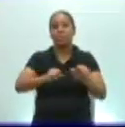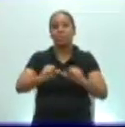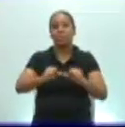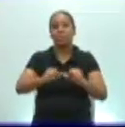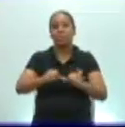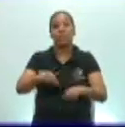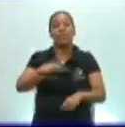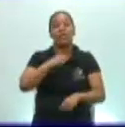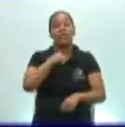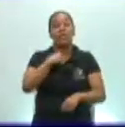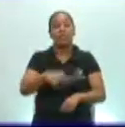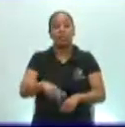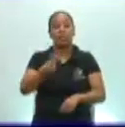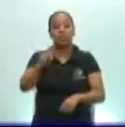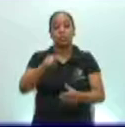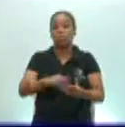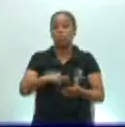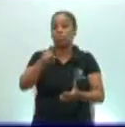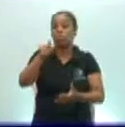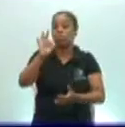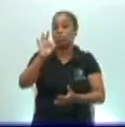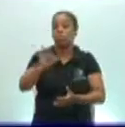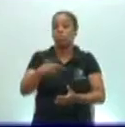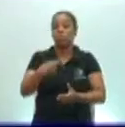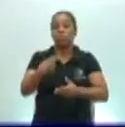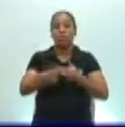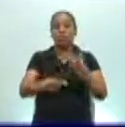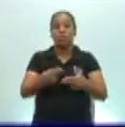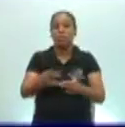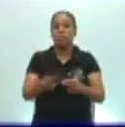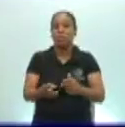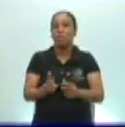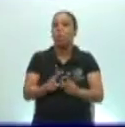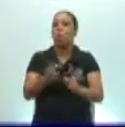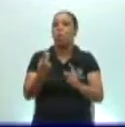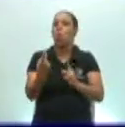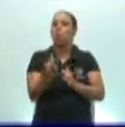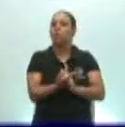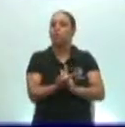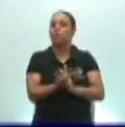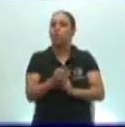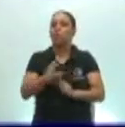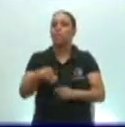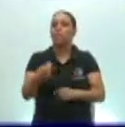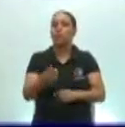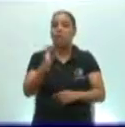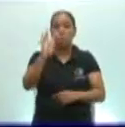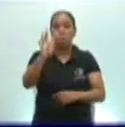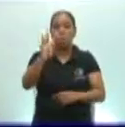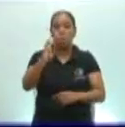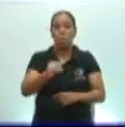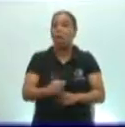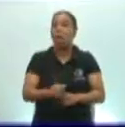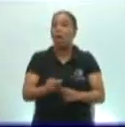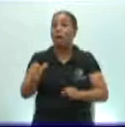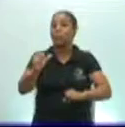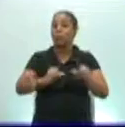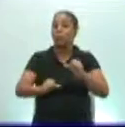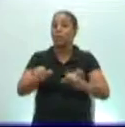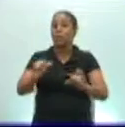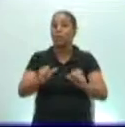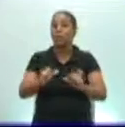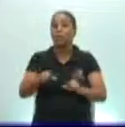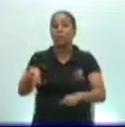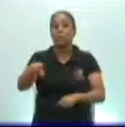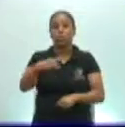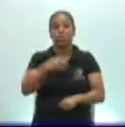ejercicio 2.18 vamos a realizar lo contrario, es decir, les dan 4 fórmulas químicas de 4 sustancias